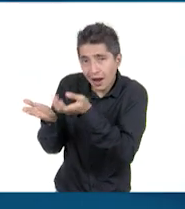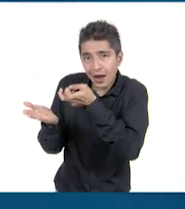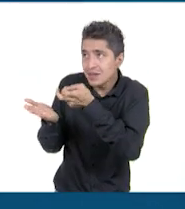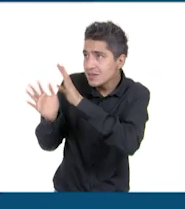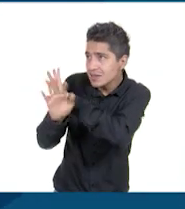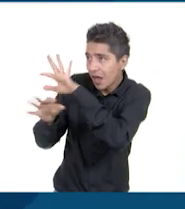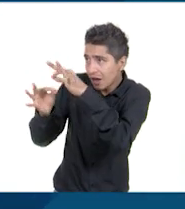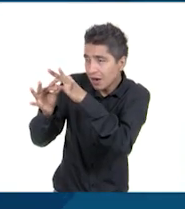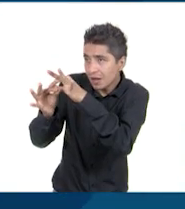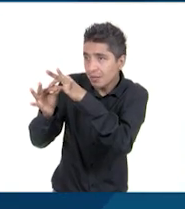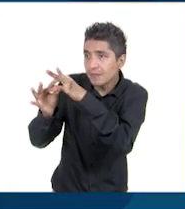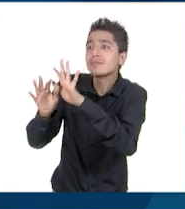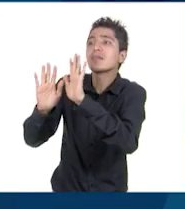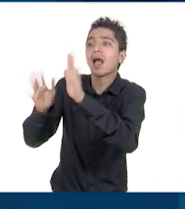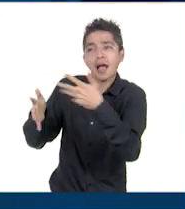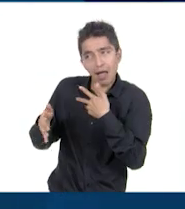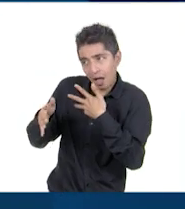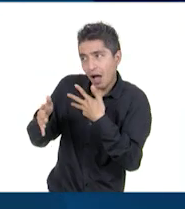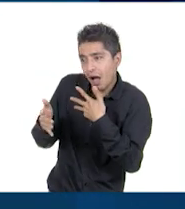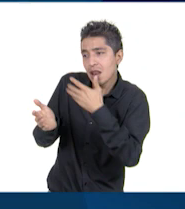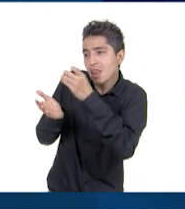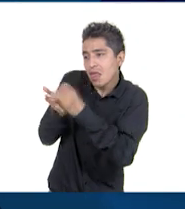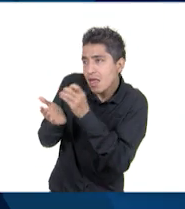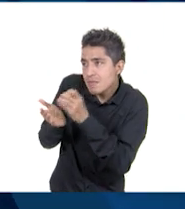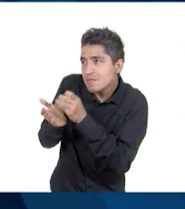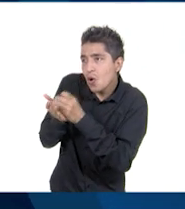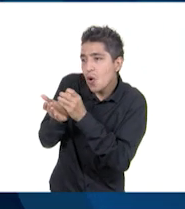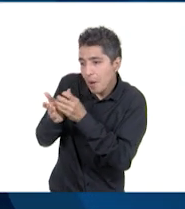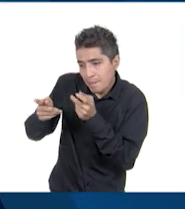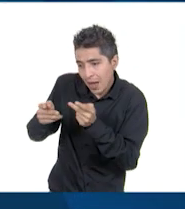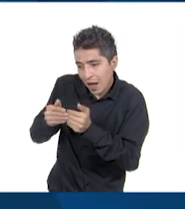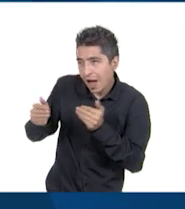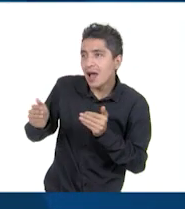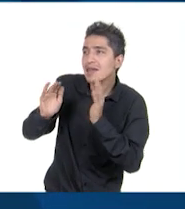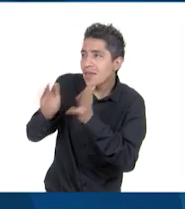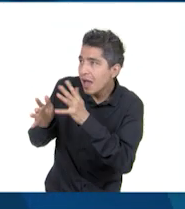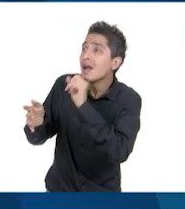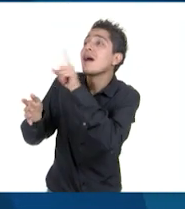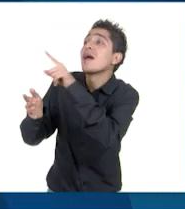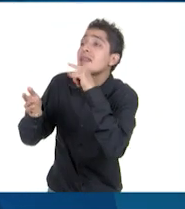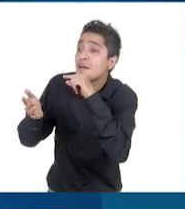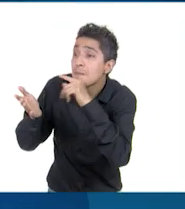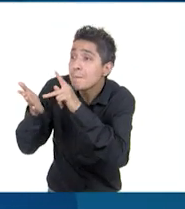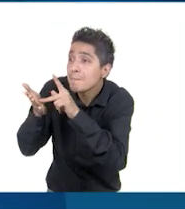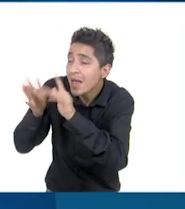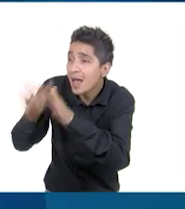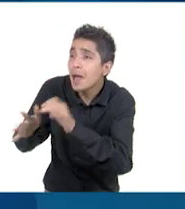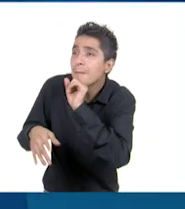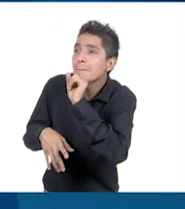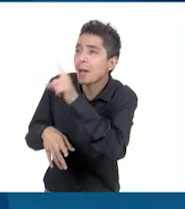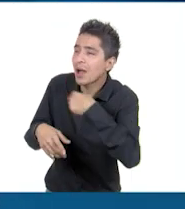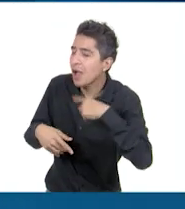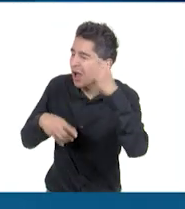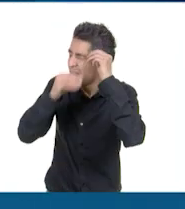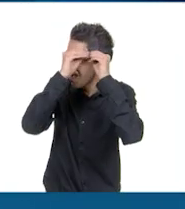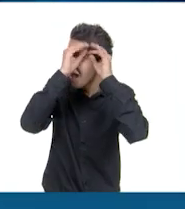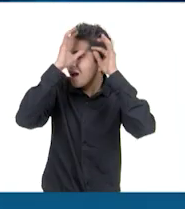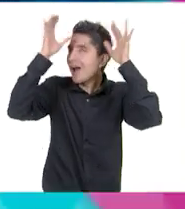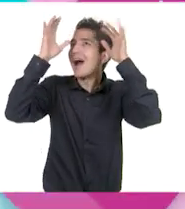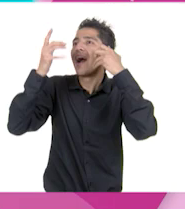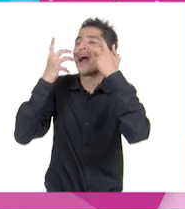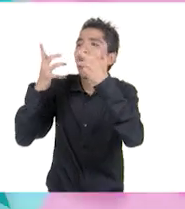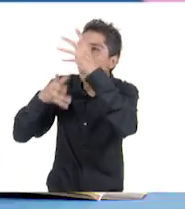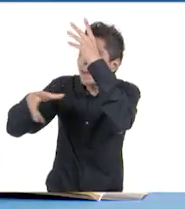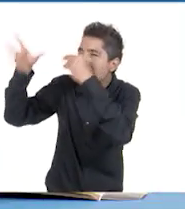aquí abajo mi libreta y tengo mi bolígrafo y, por supuesto, la mente muy abierta para aprender